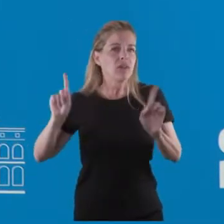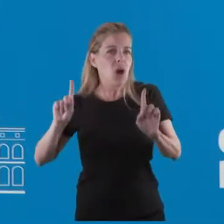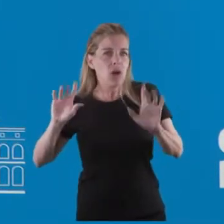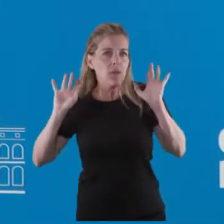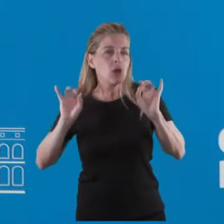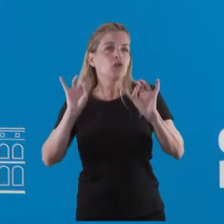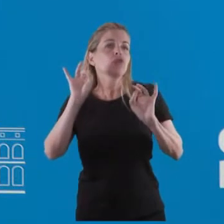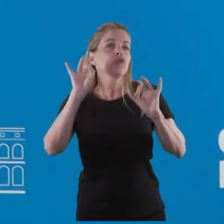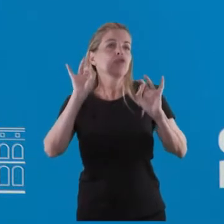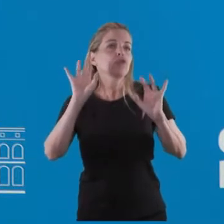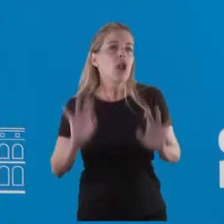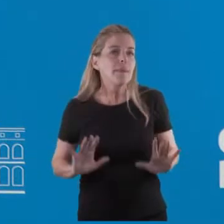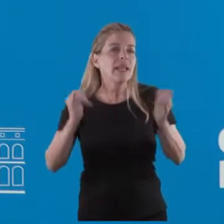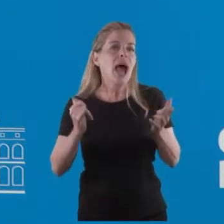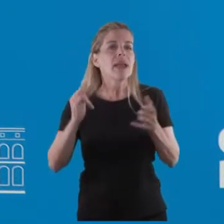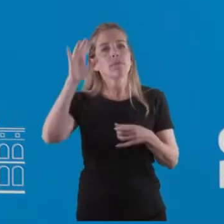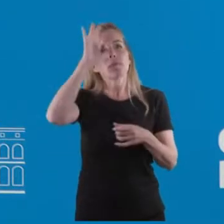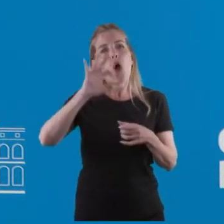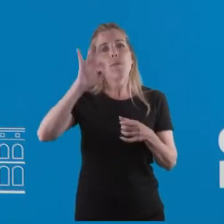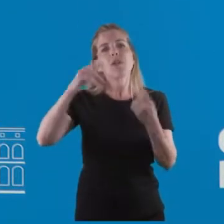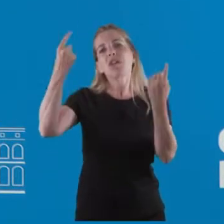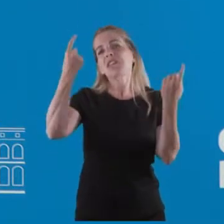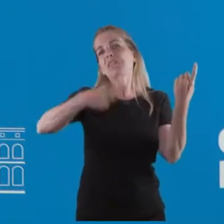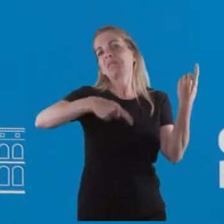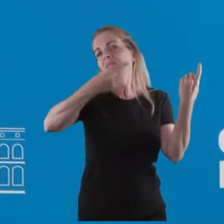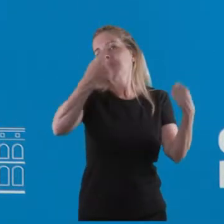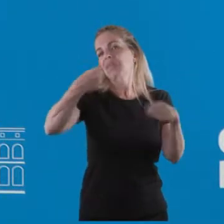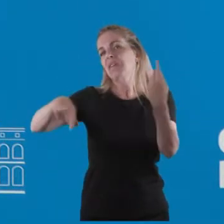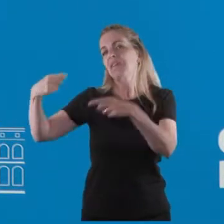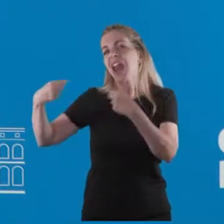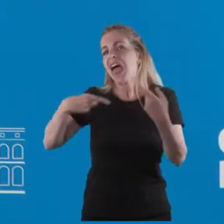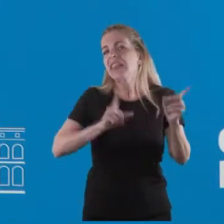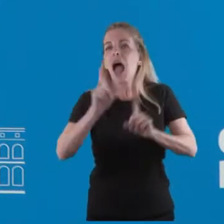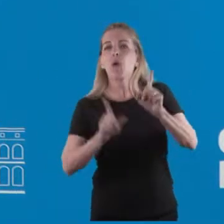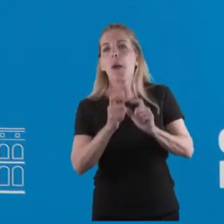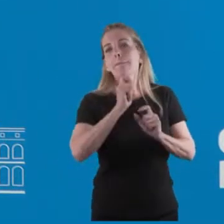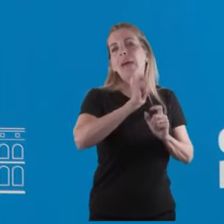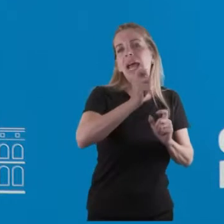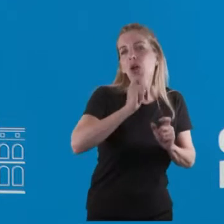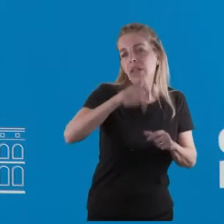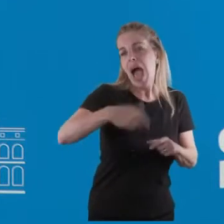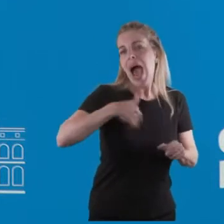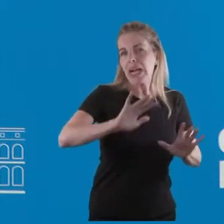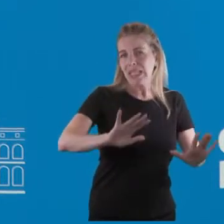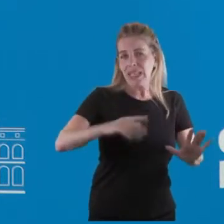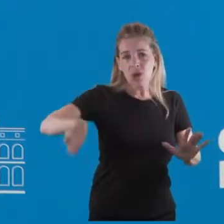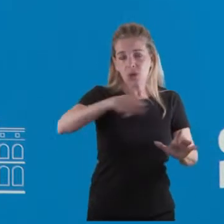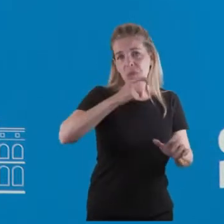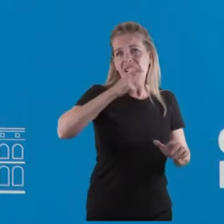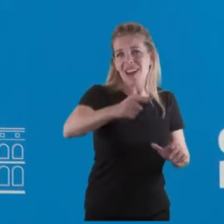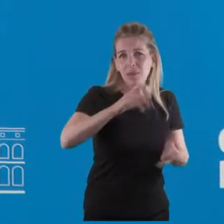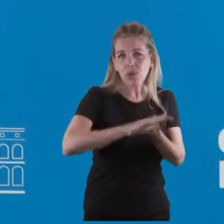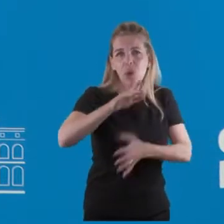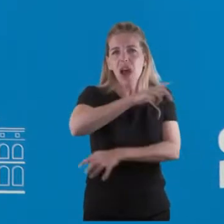diferentes opiniones de gente no identificada en algunos medios de la argentina la verdad es que no vamos a responder rumores menos